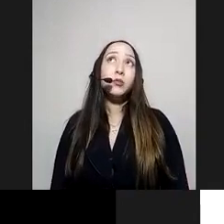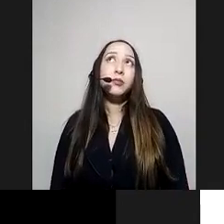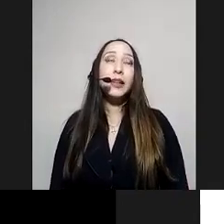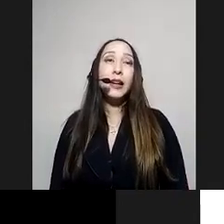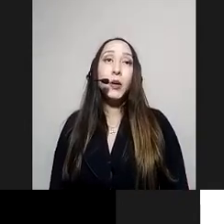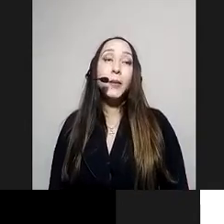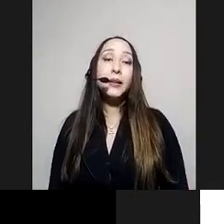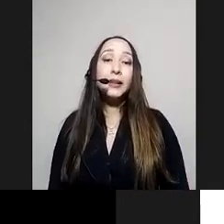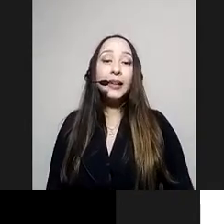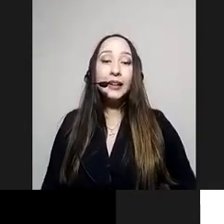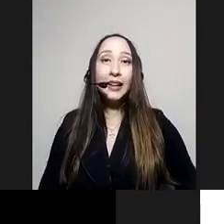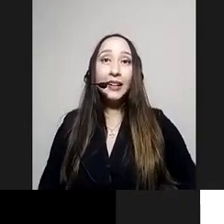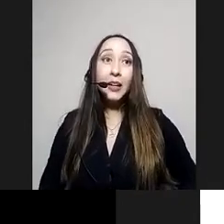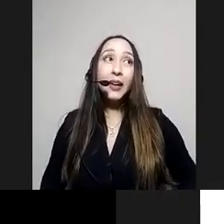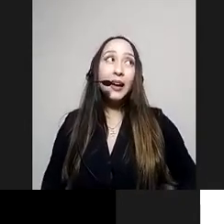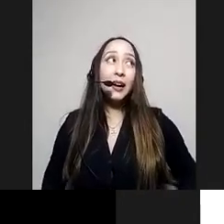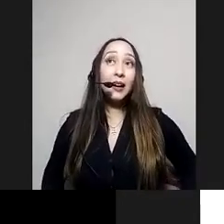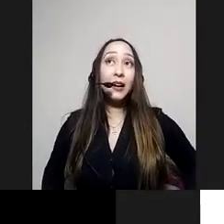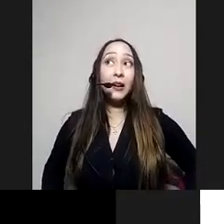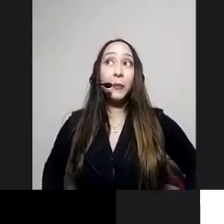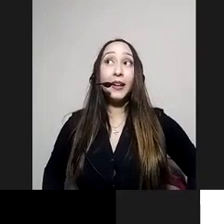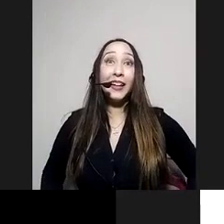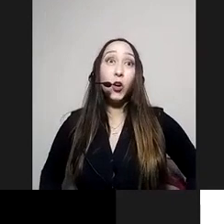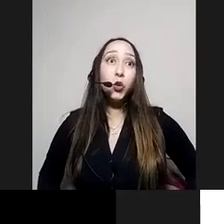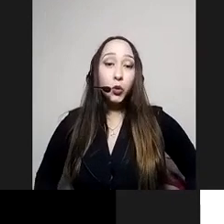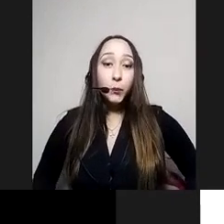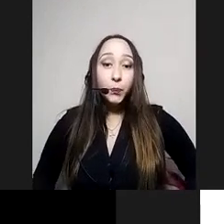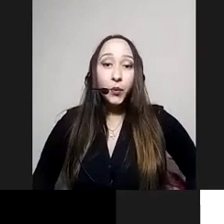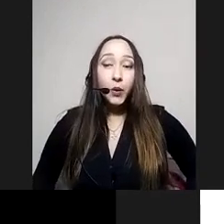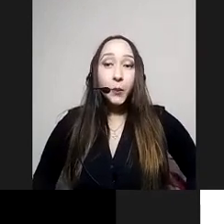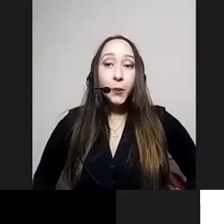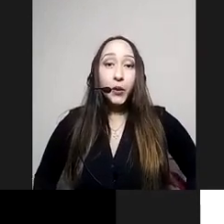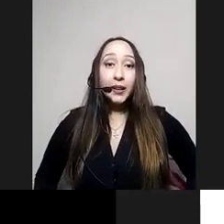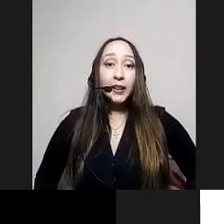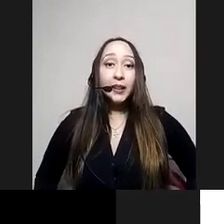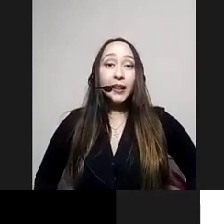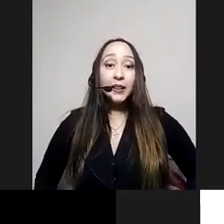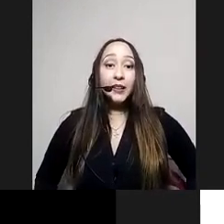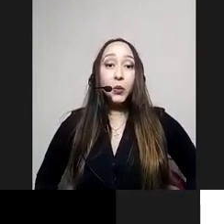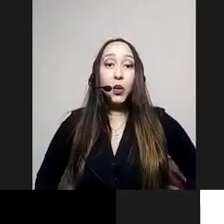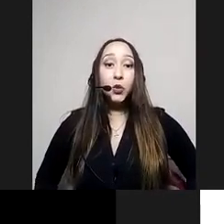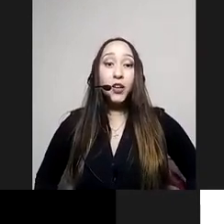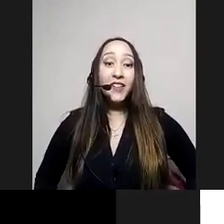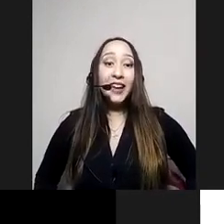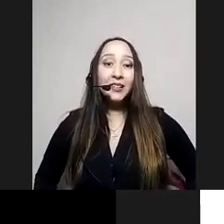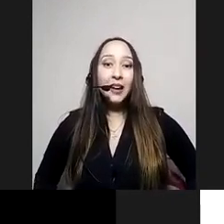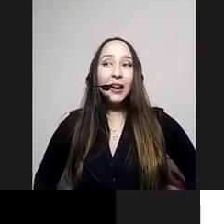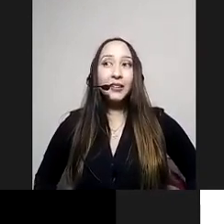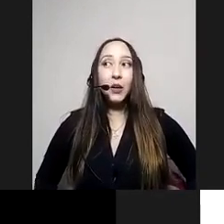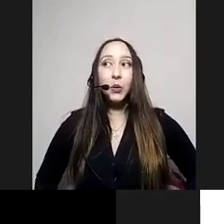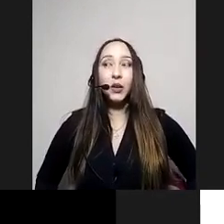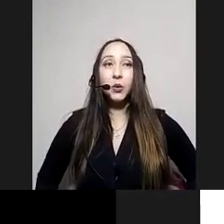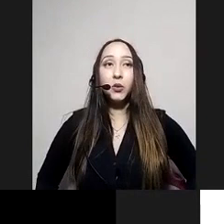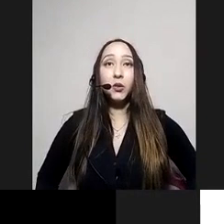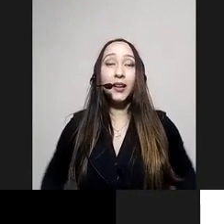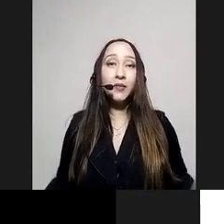Eso, claro, va a depender de la dinámica del negocio, porque si es un negocio de ventas, si es